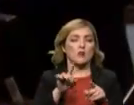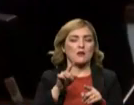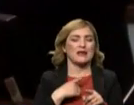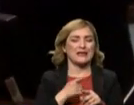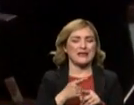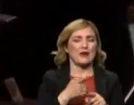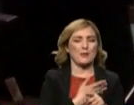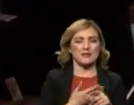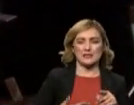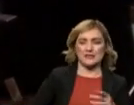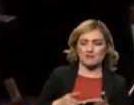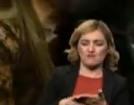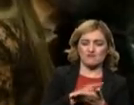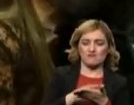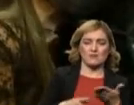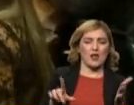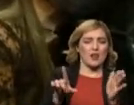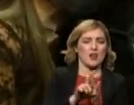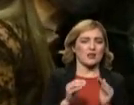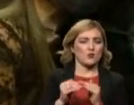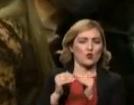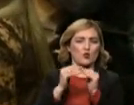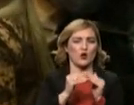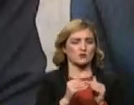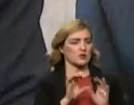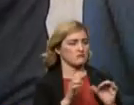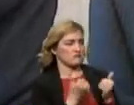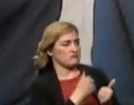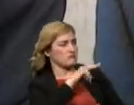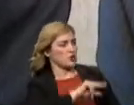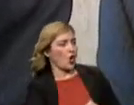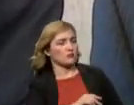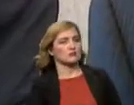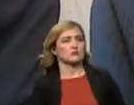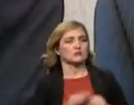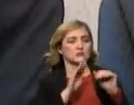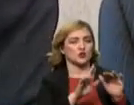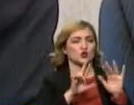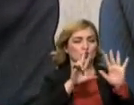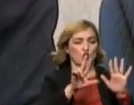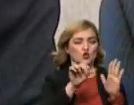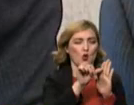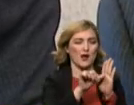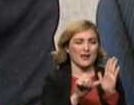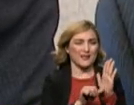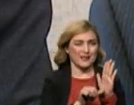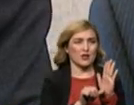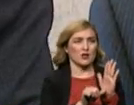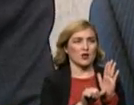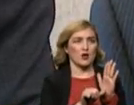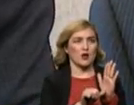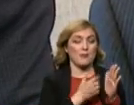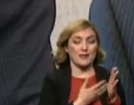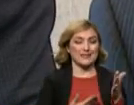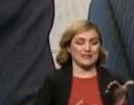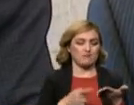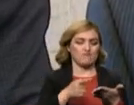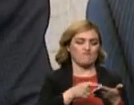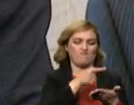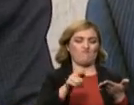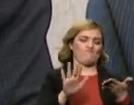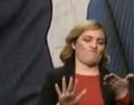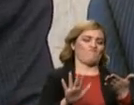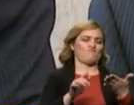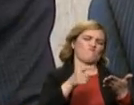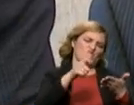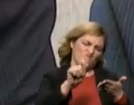en varios de los puntos en los que los asambleístas quieren ratificarse. De los 18 artículos vetados parcialmente por el presidente,